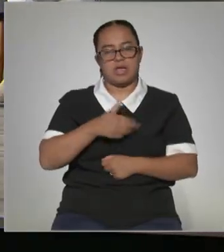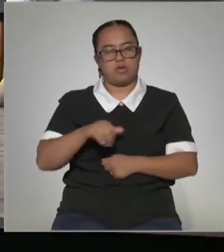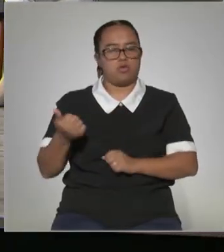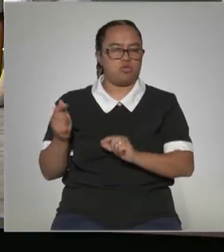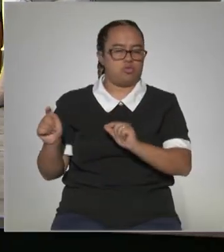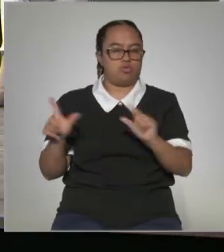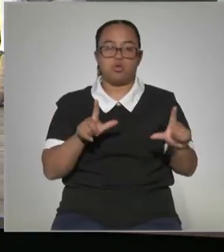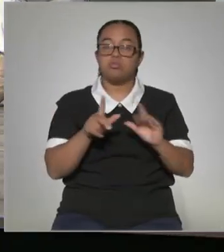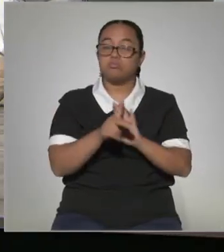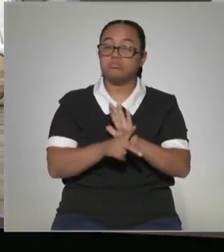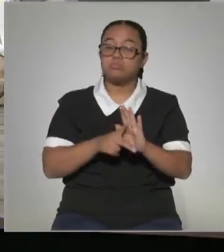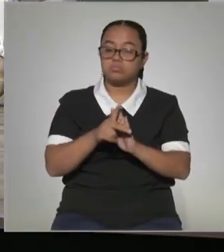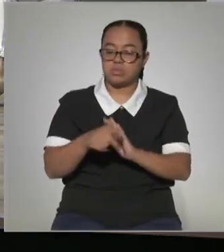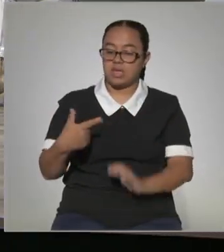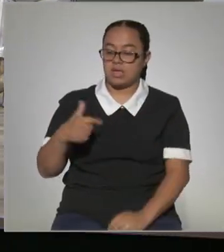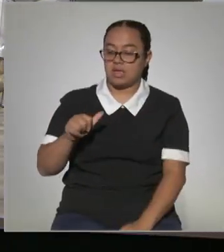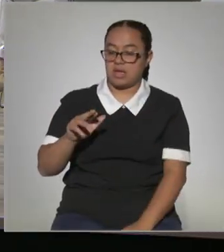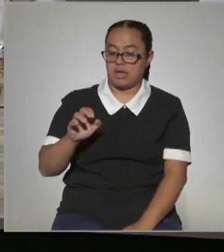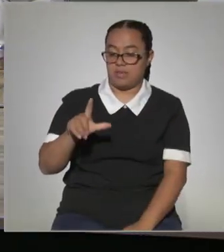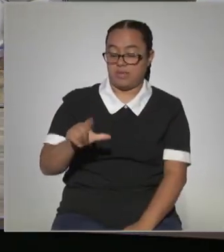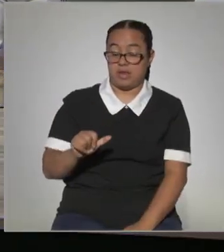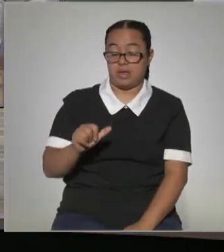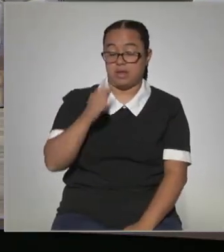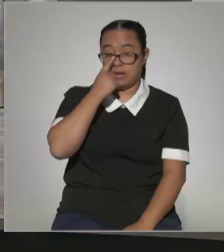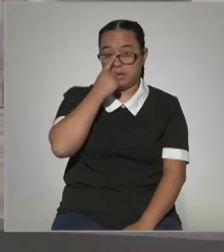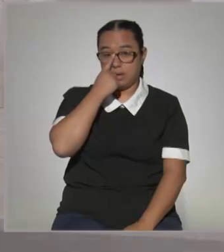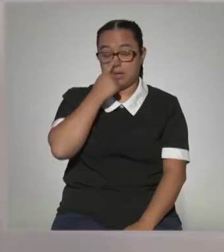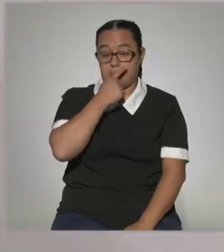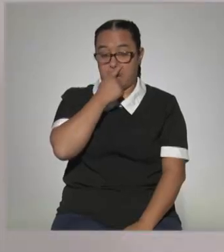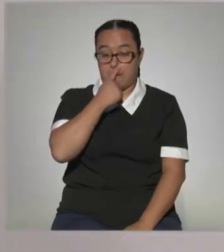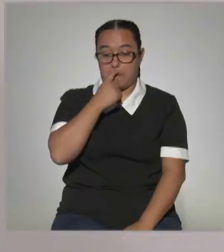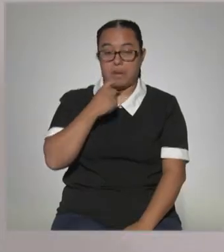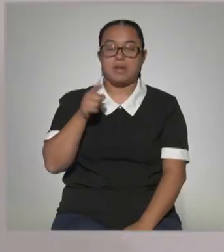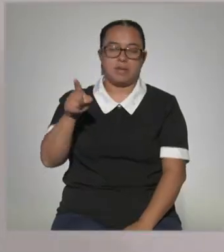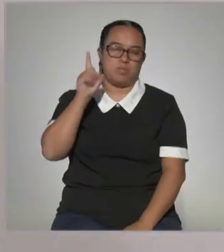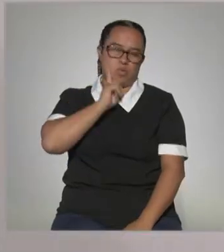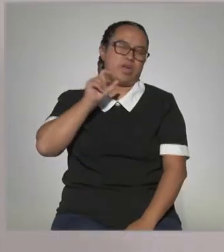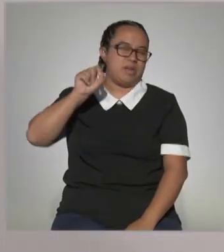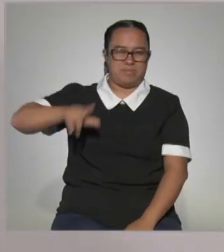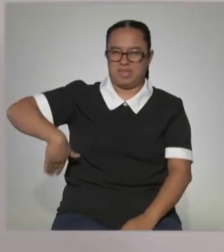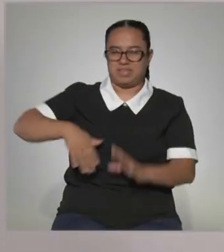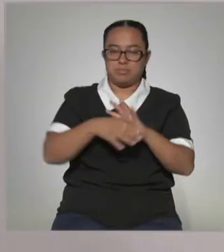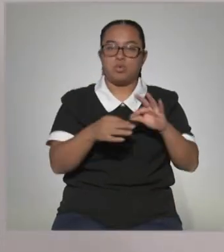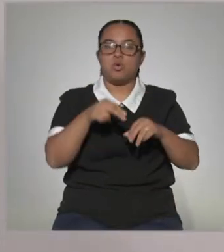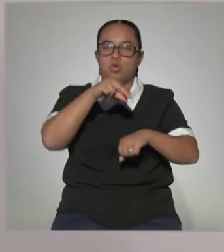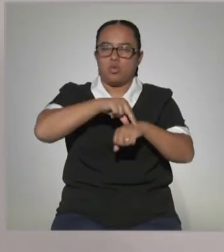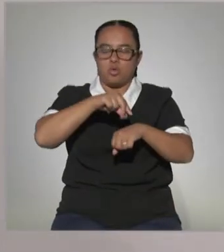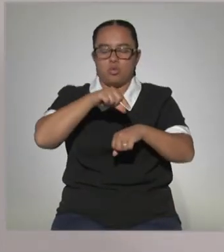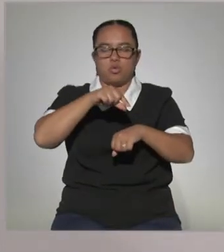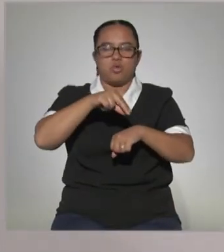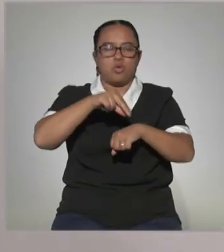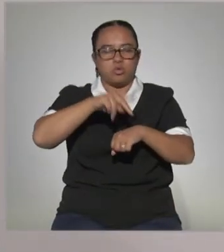cápsula también de Gabriela Jiménez, es la nutrióloga que acabamos de ver, y